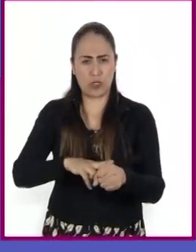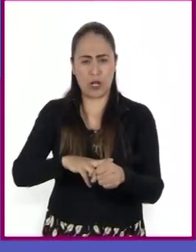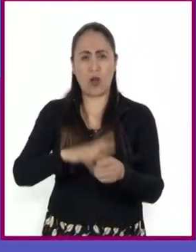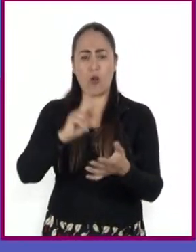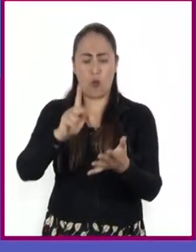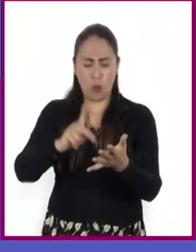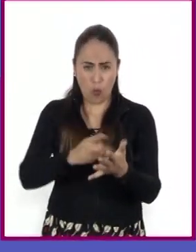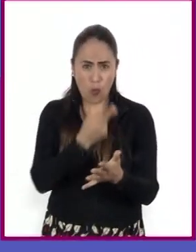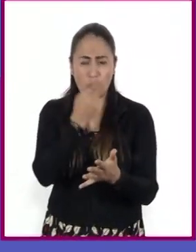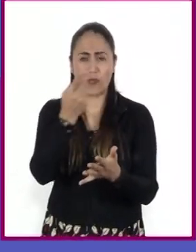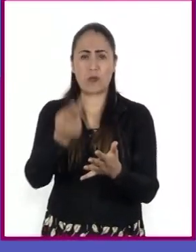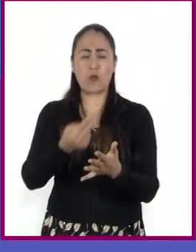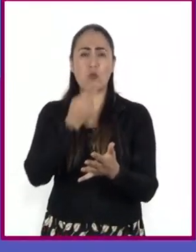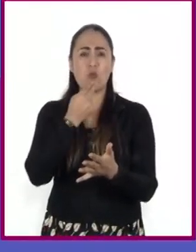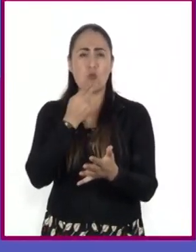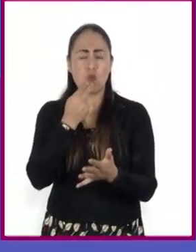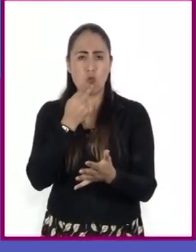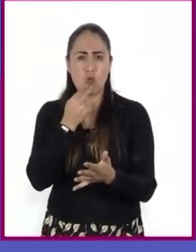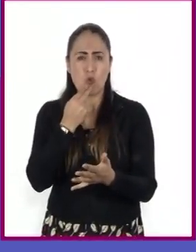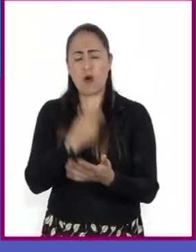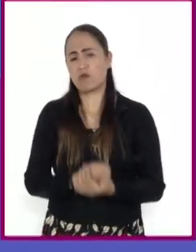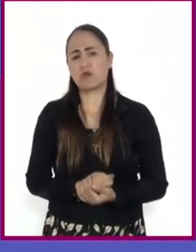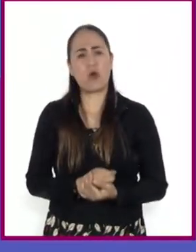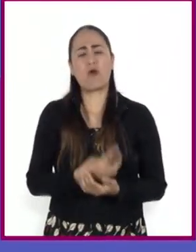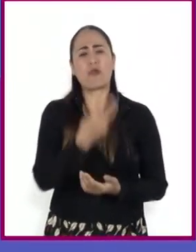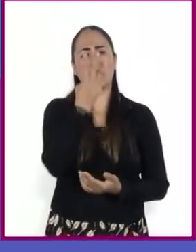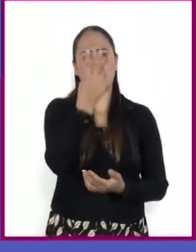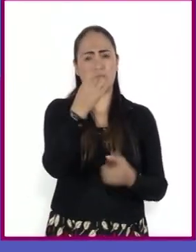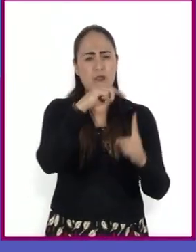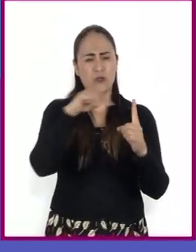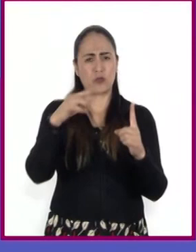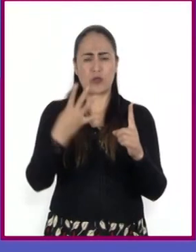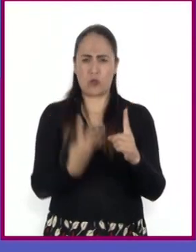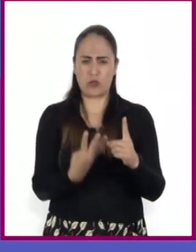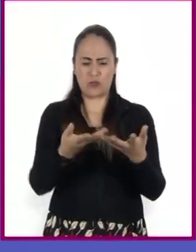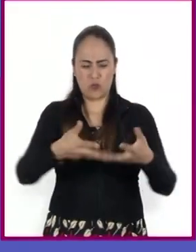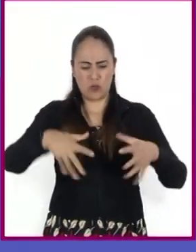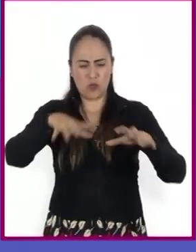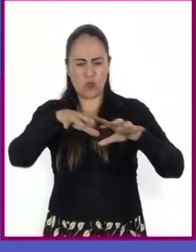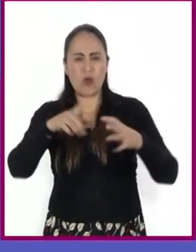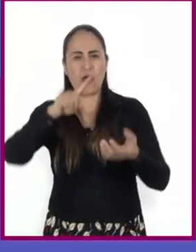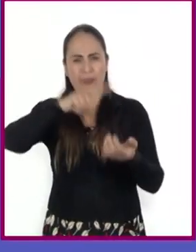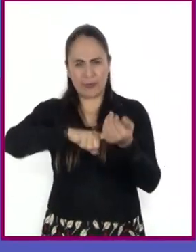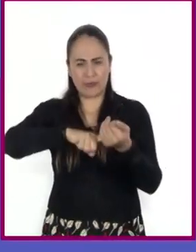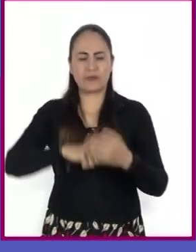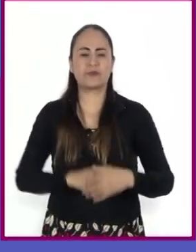que representa las 3/4 partes de la composición del planeta Tierra.